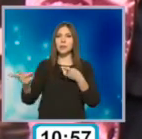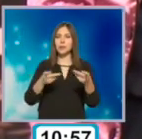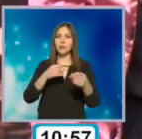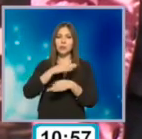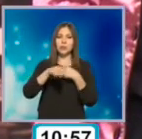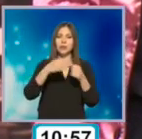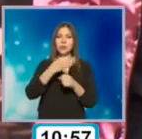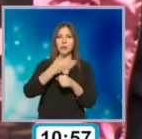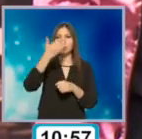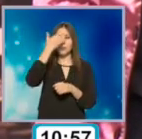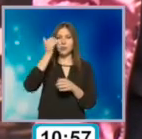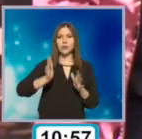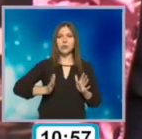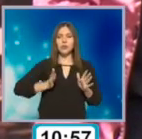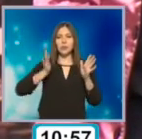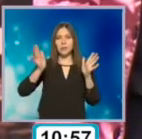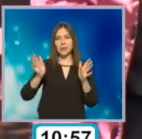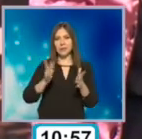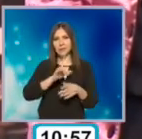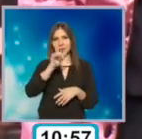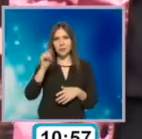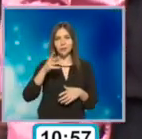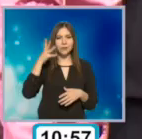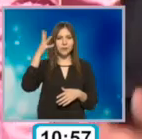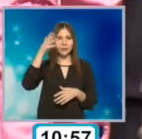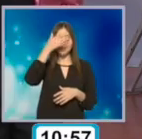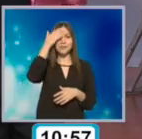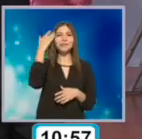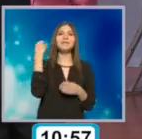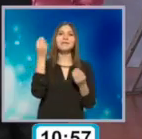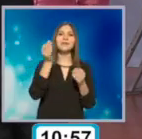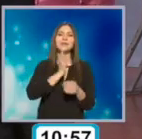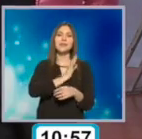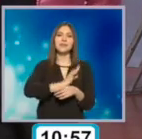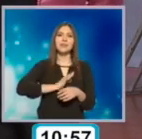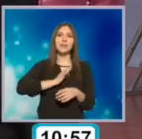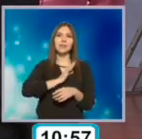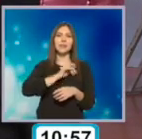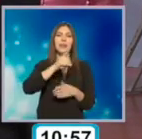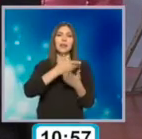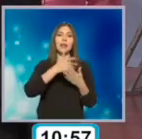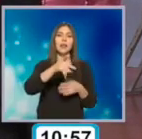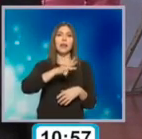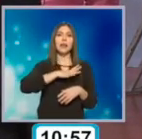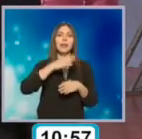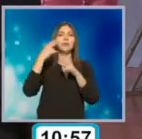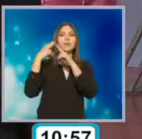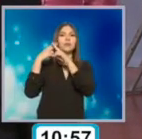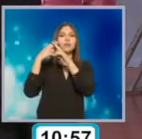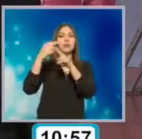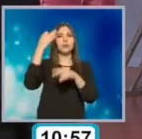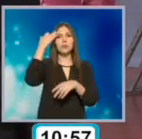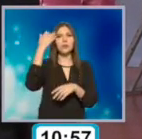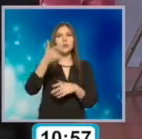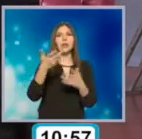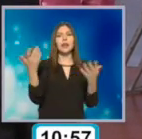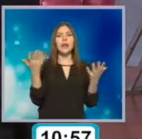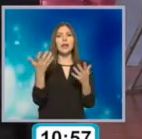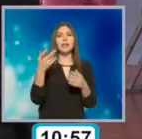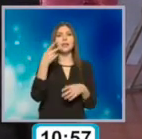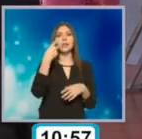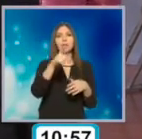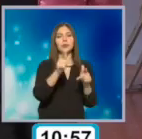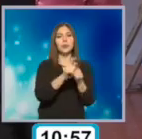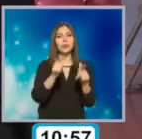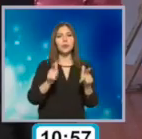creo que Ajá. eso va a ser. Es una sorpresa es una para la pequeña gente. sorpresa, sí, a fuerza. Muy bien, pues muchas felicidades. Usted que tiene gran trayectoria, que hizo este concepto